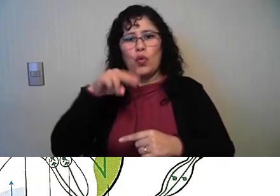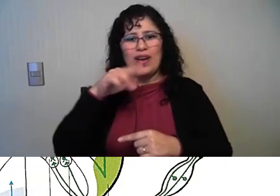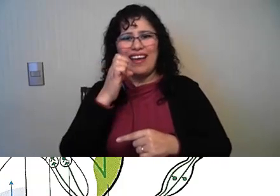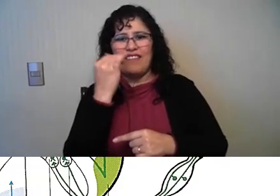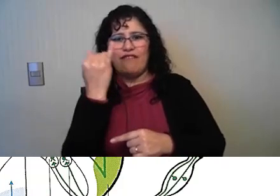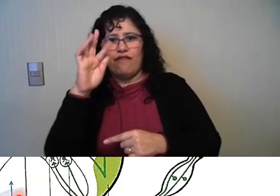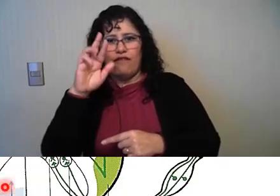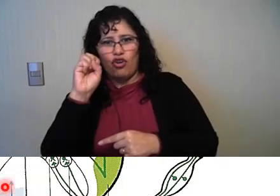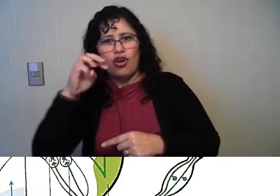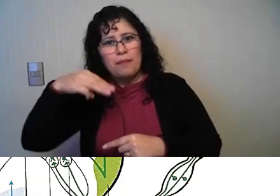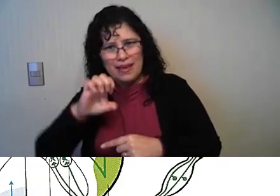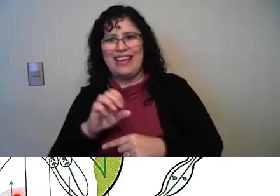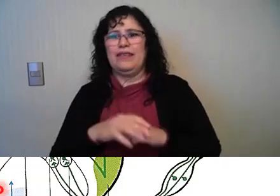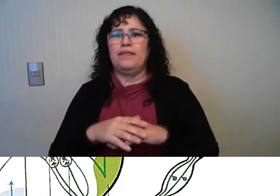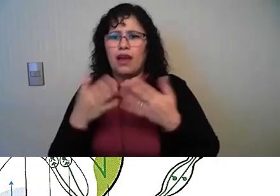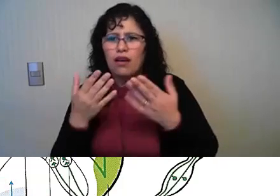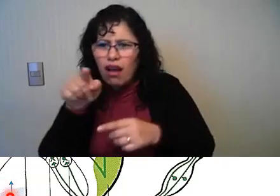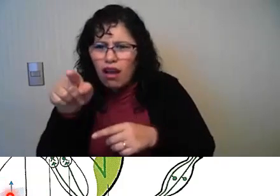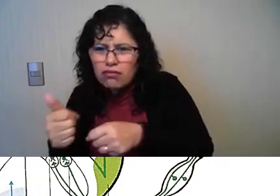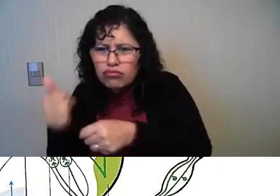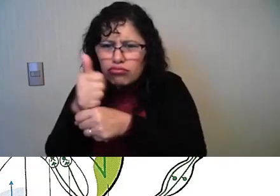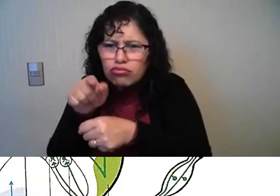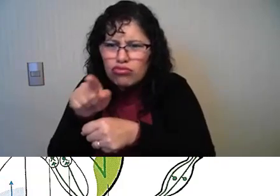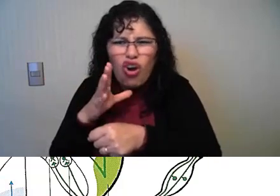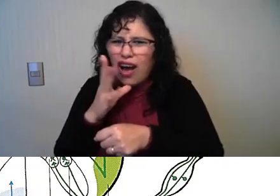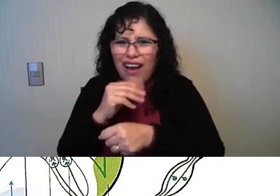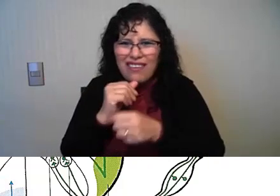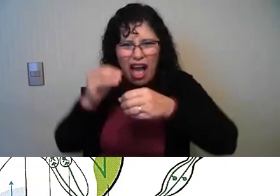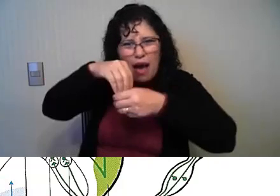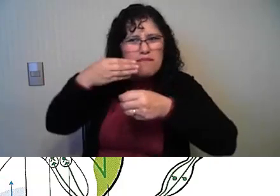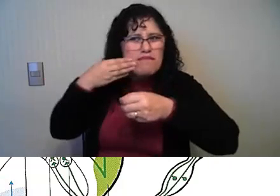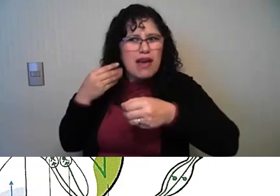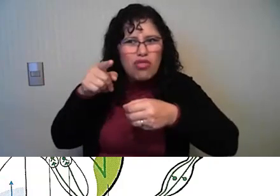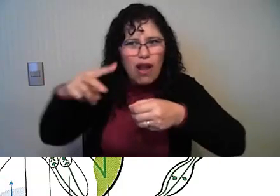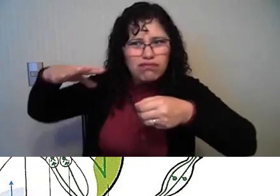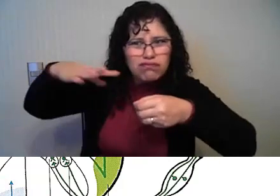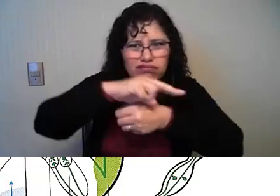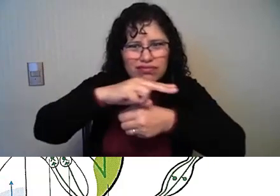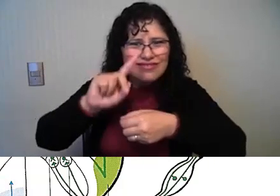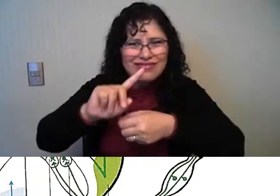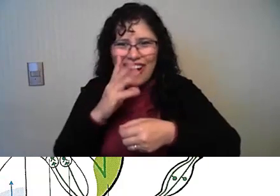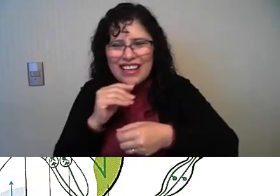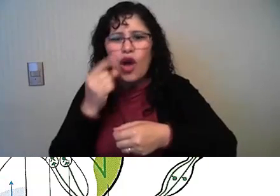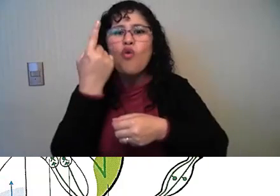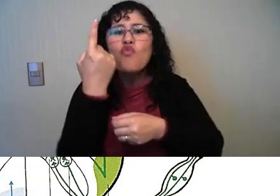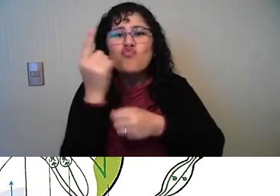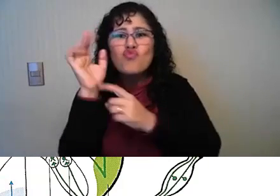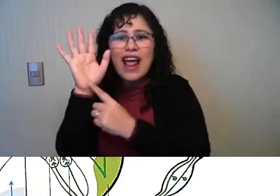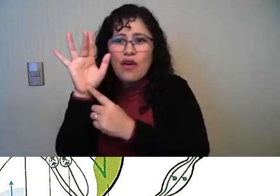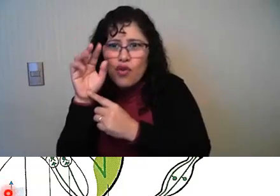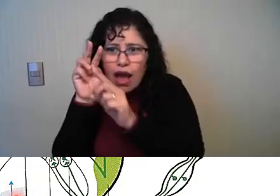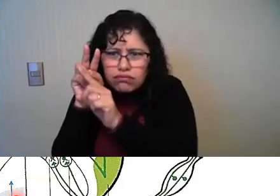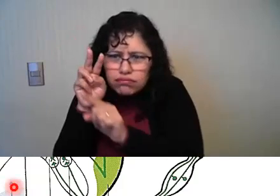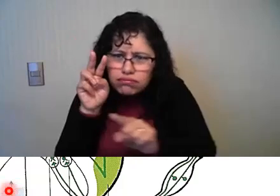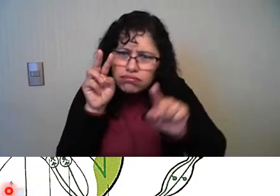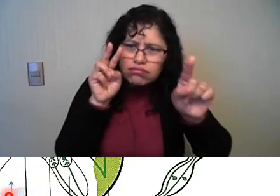tenían un relevo sináptico en la médula espinal, ¿cierto? Encontramos solamente una neurona que está ubicada ahí, pero